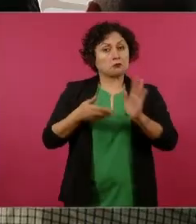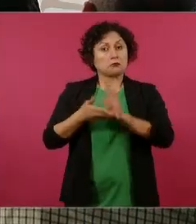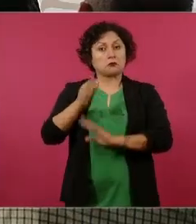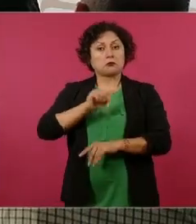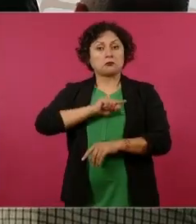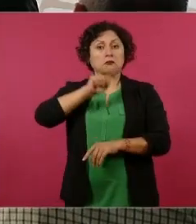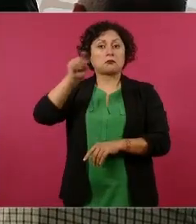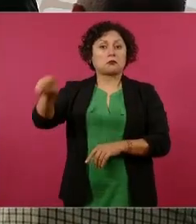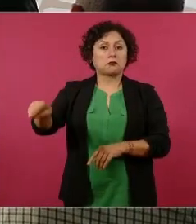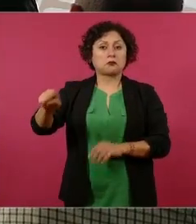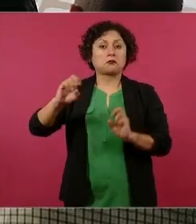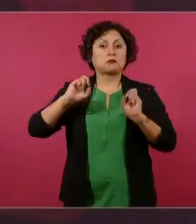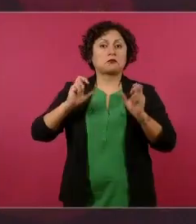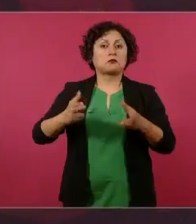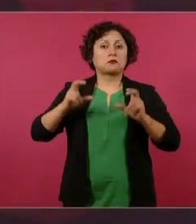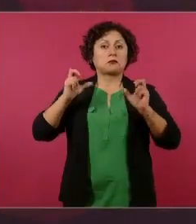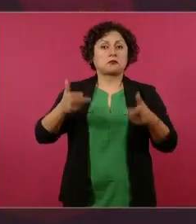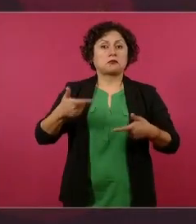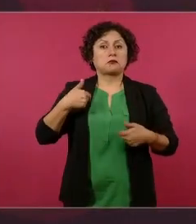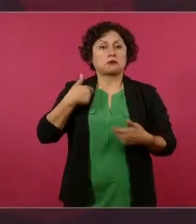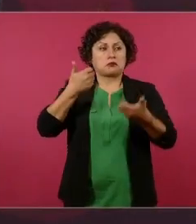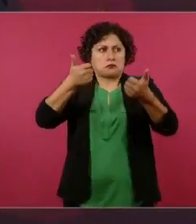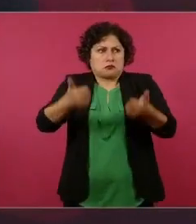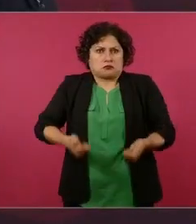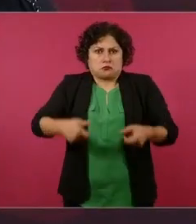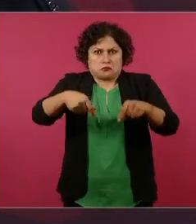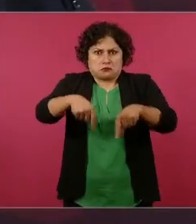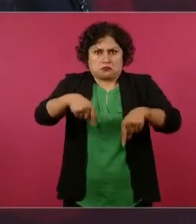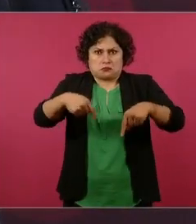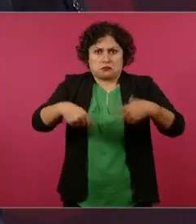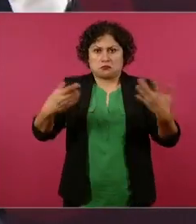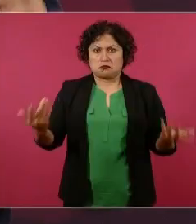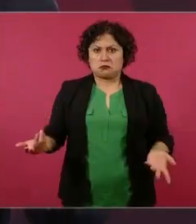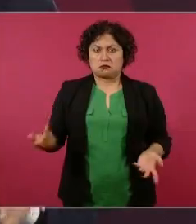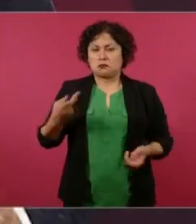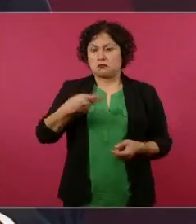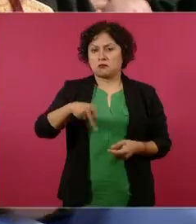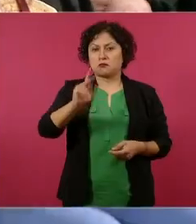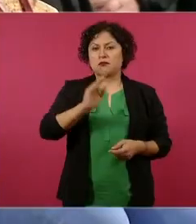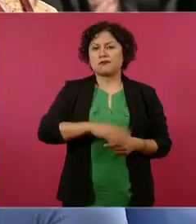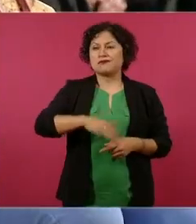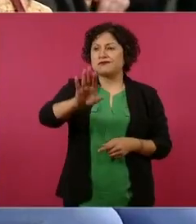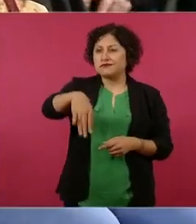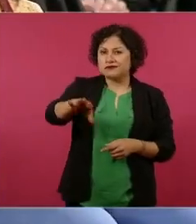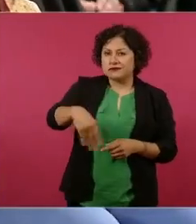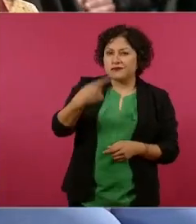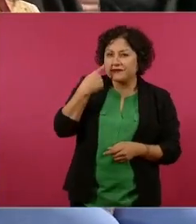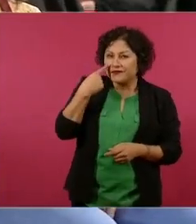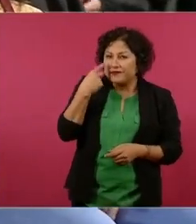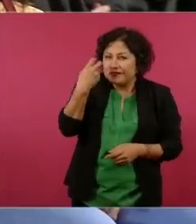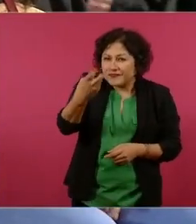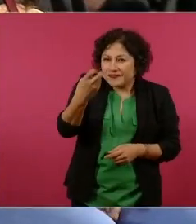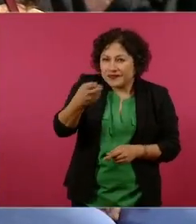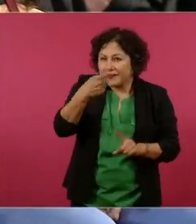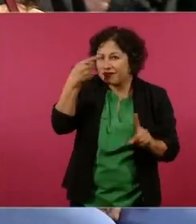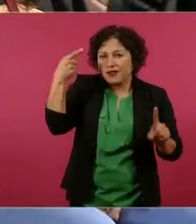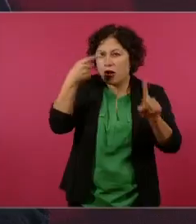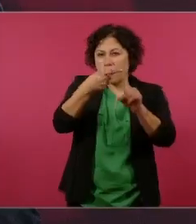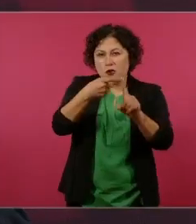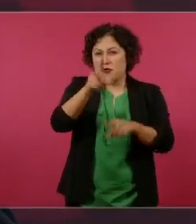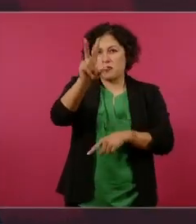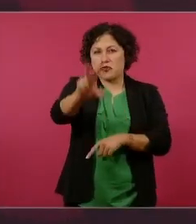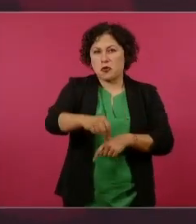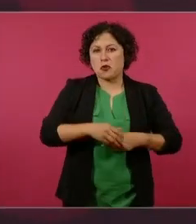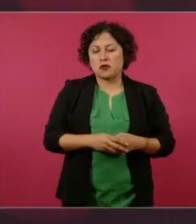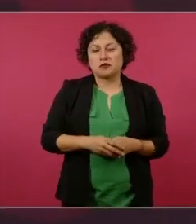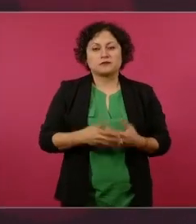lo lleve allá. Me voy a quedar igual que no ellos. Es el sentido. Nada más que ya no voy a hacer. Pero es que ese no es el sentido. Actividad con el que política, estoy no.